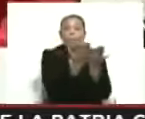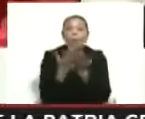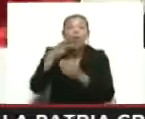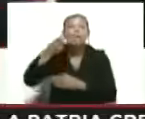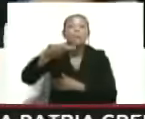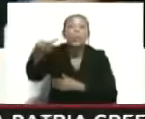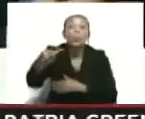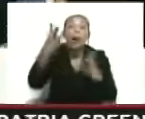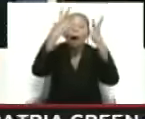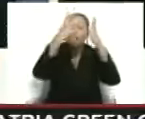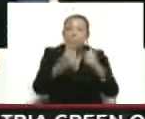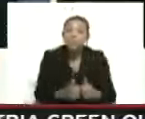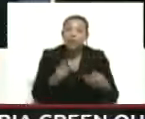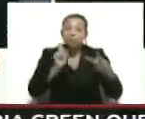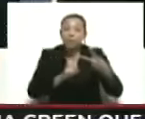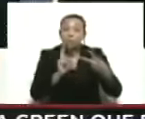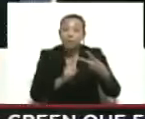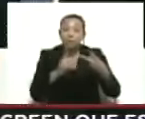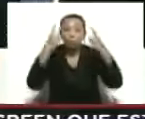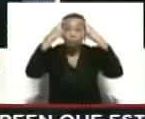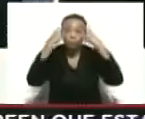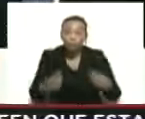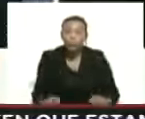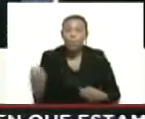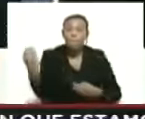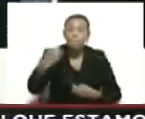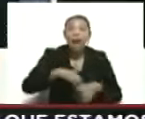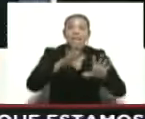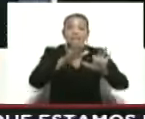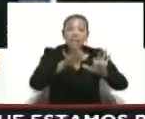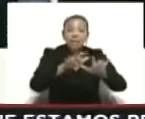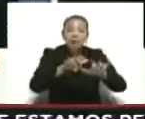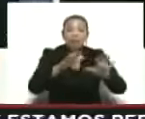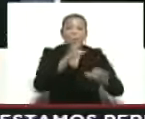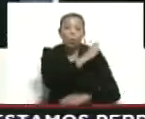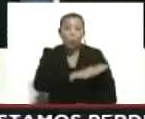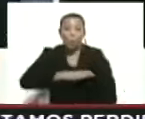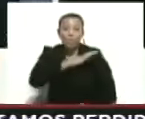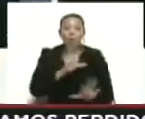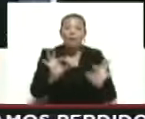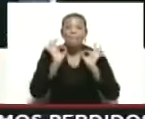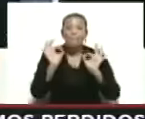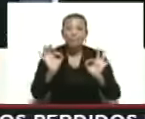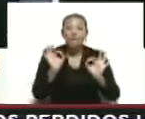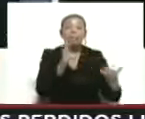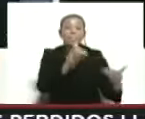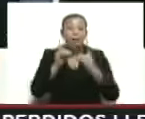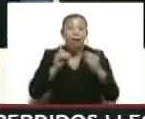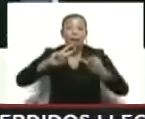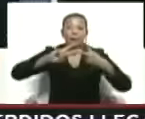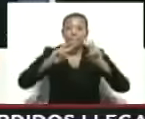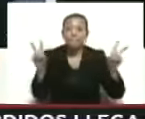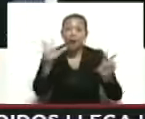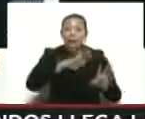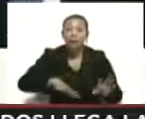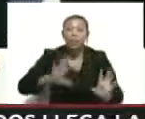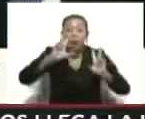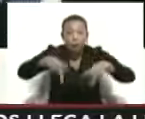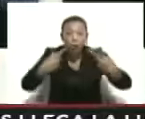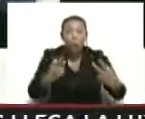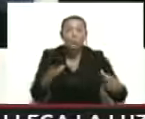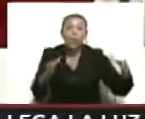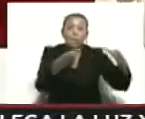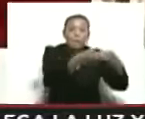Políticos y Administrativos, quien además ha sido secretario de la Comisión Especial para el Diálogo, la Paz y la